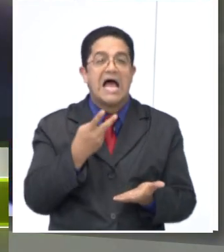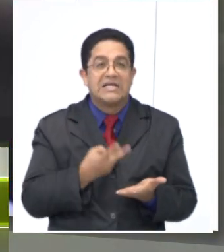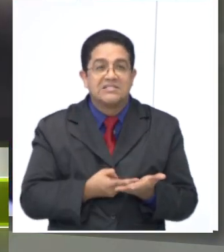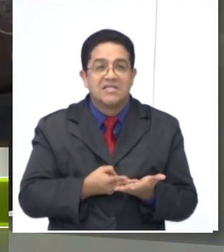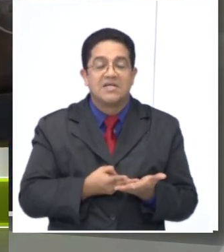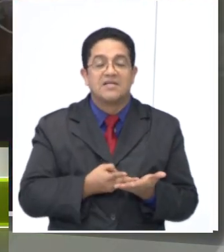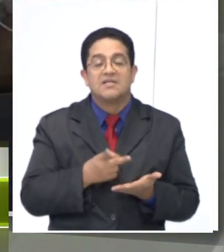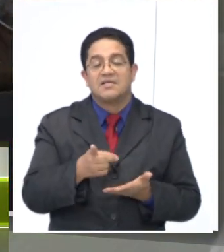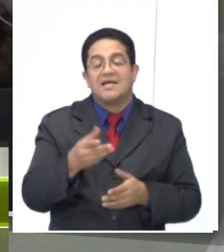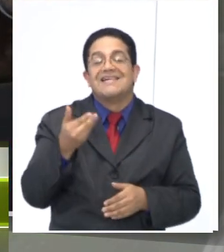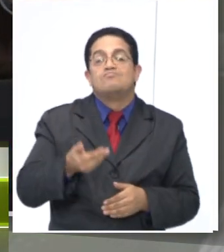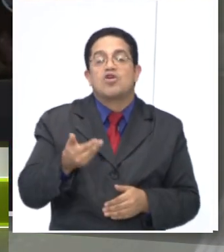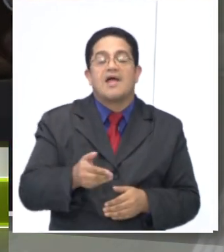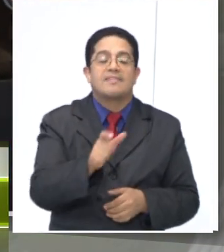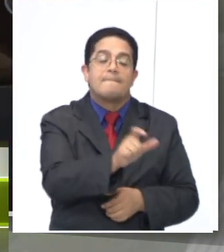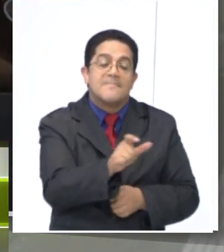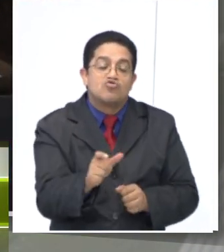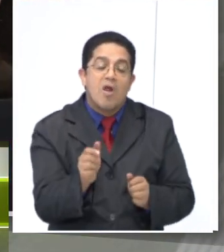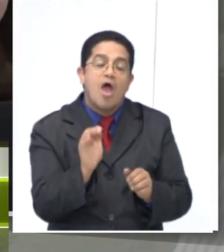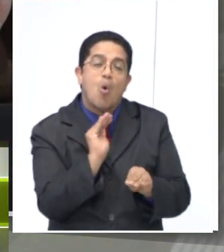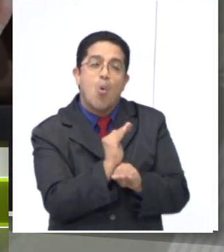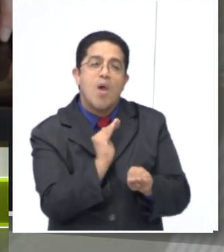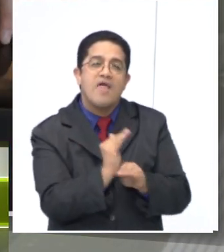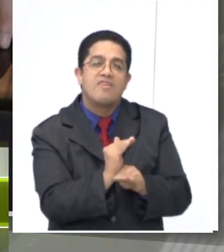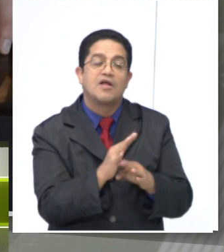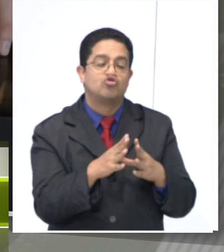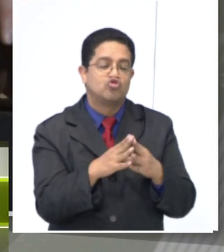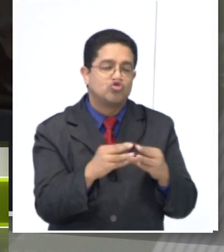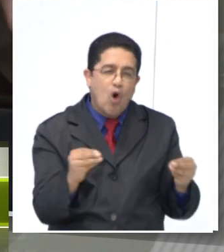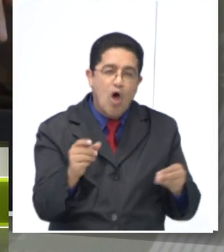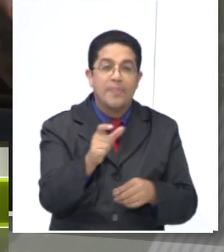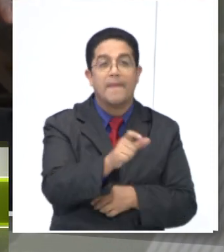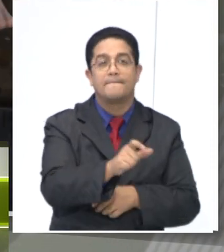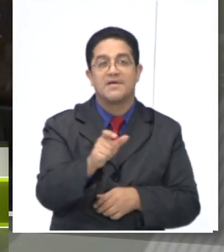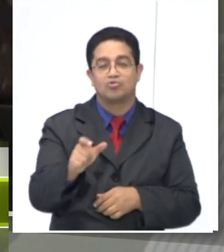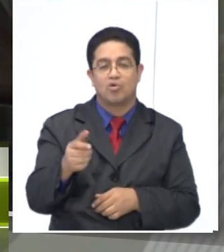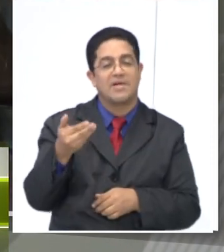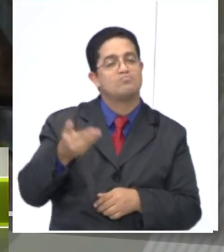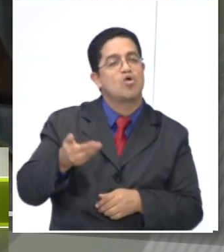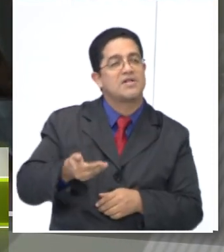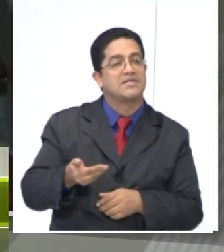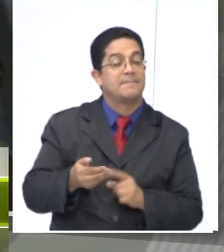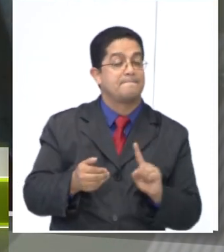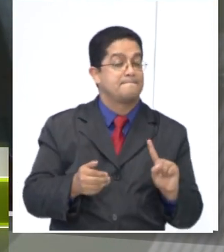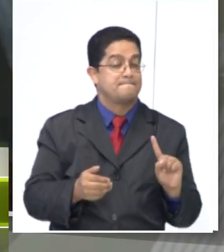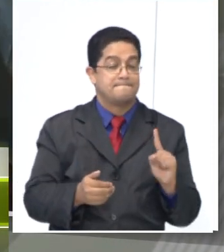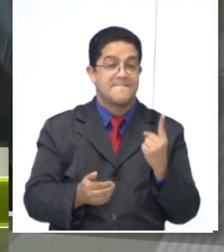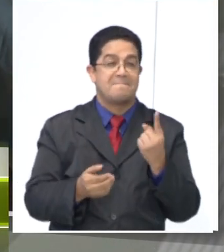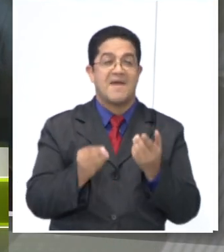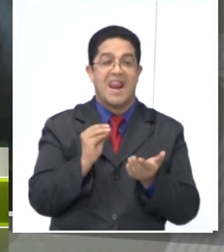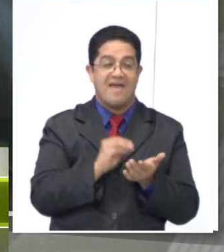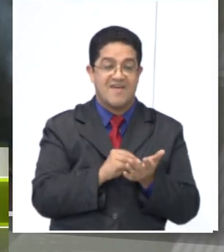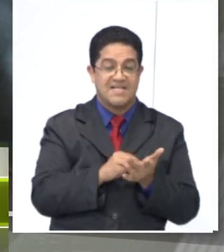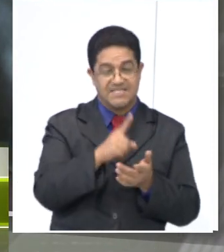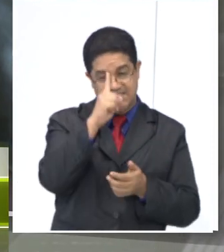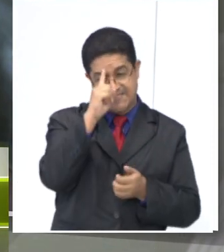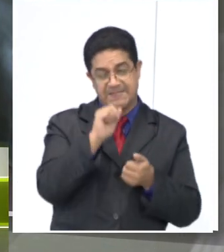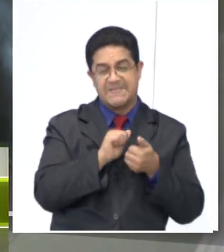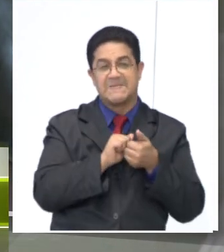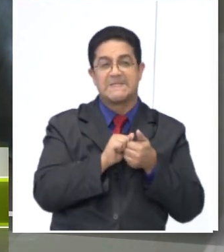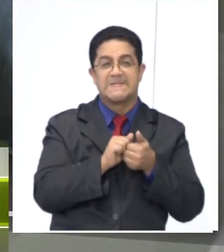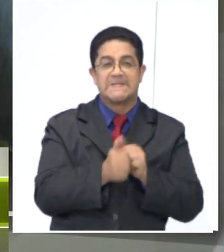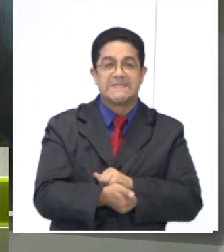muy importante que los cuidadores sepan que todo paciente o toda persona que de primera vez o de nuevo tenga pérdida del nivel de conciencia